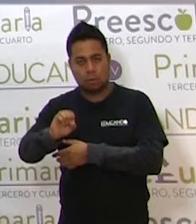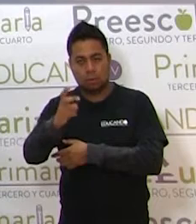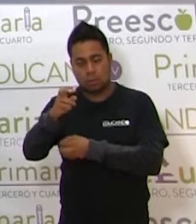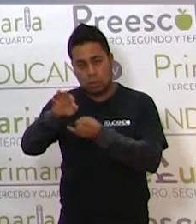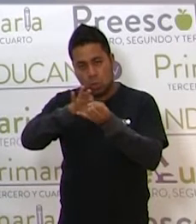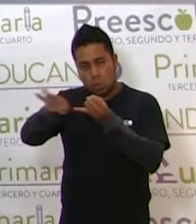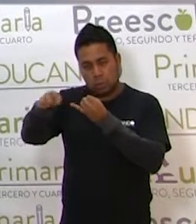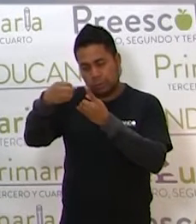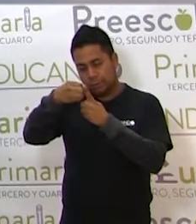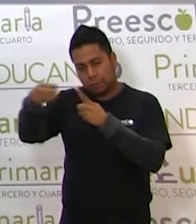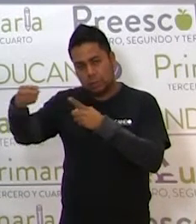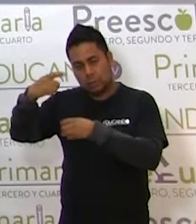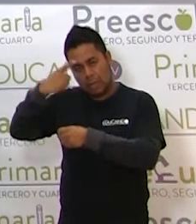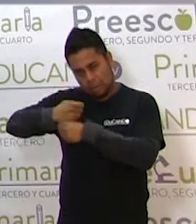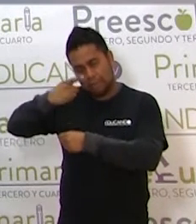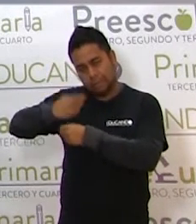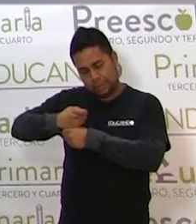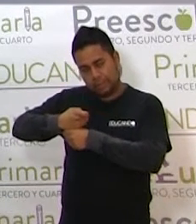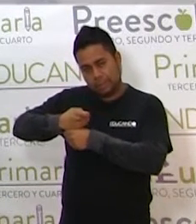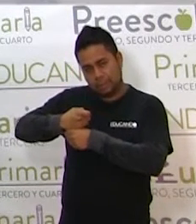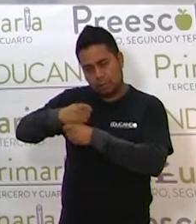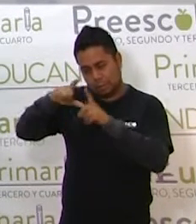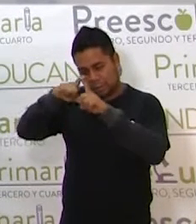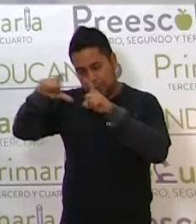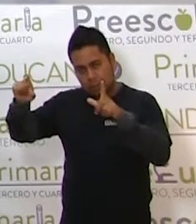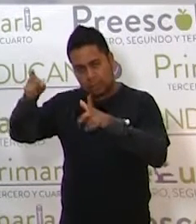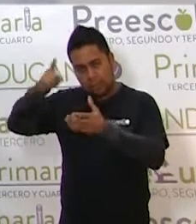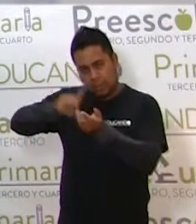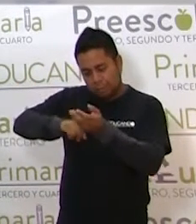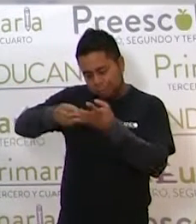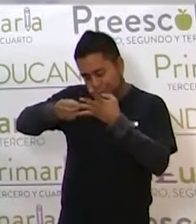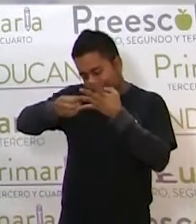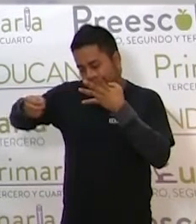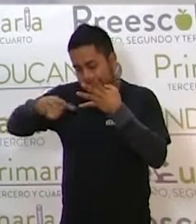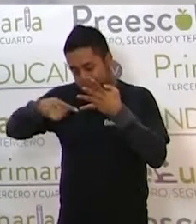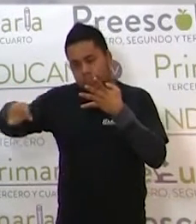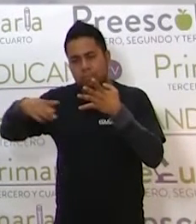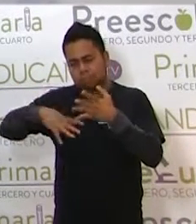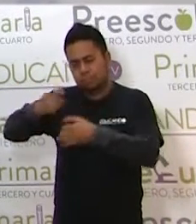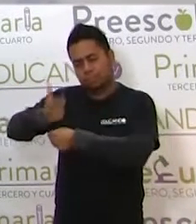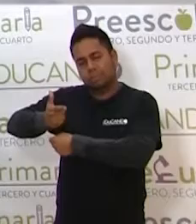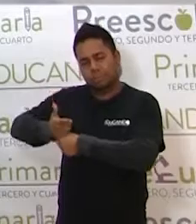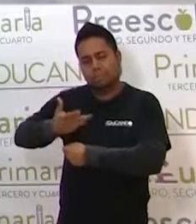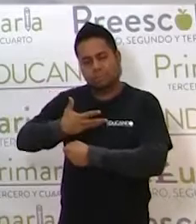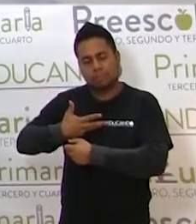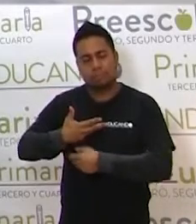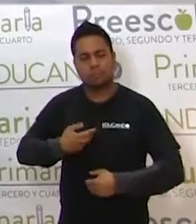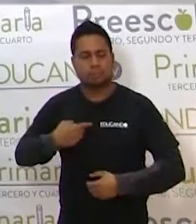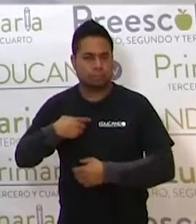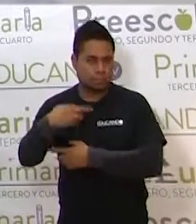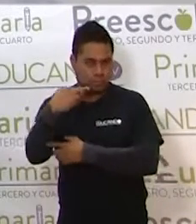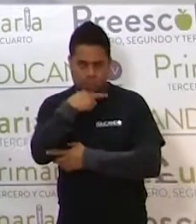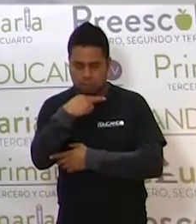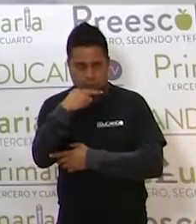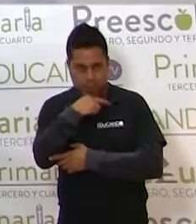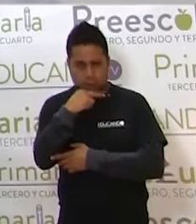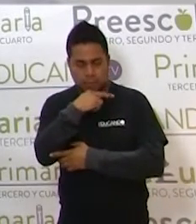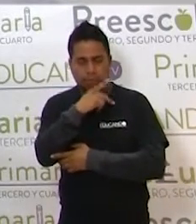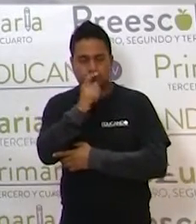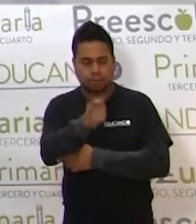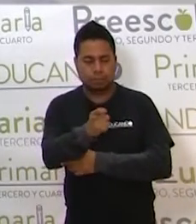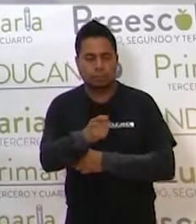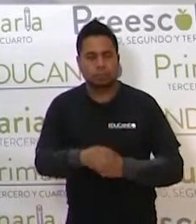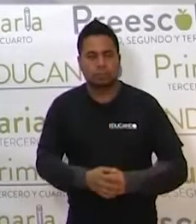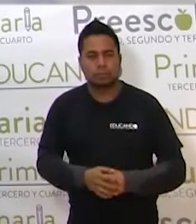verso de la primera estrofa de todo el pueblo ahí lo puedes encontrar vamos a hacer rápidamente nuestra